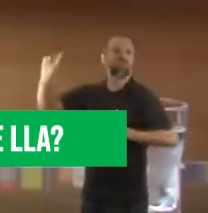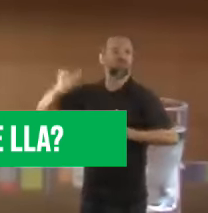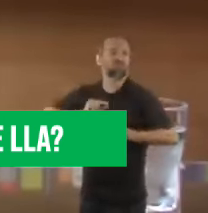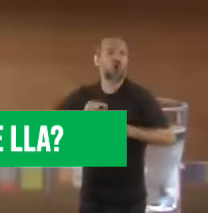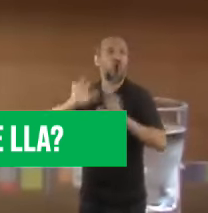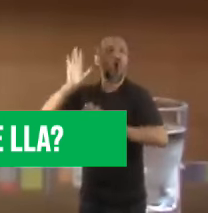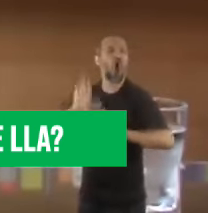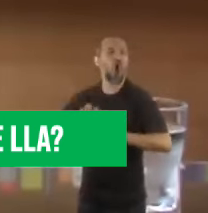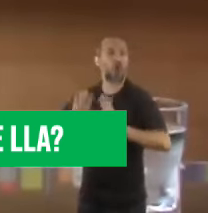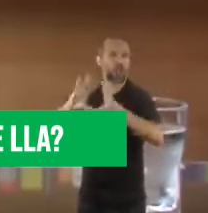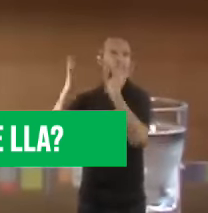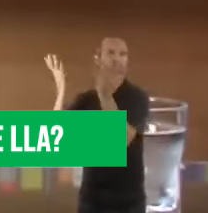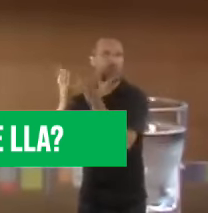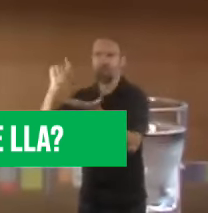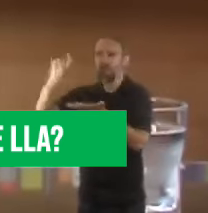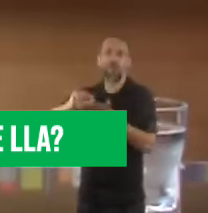Incluso hay la teoría de Baglini, esa idea de